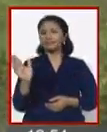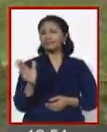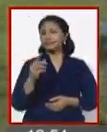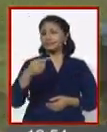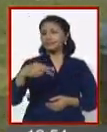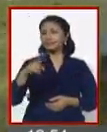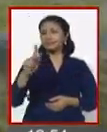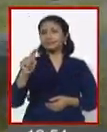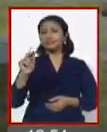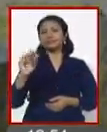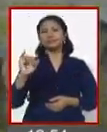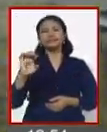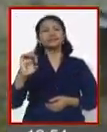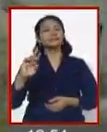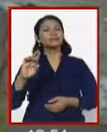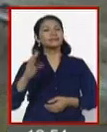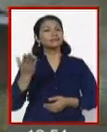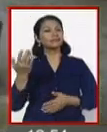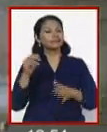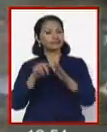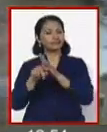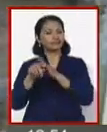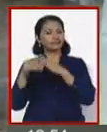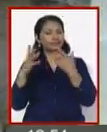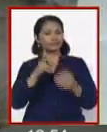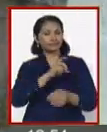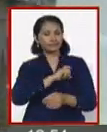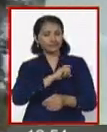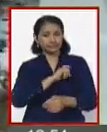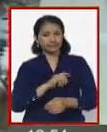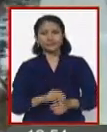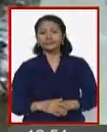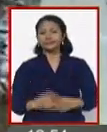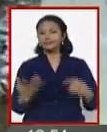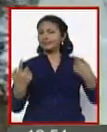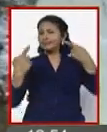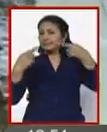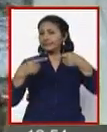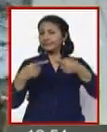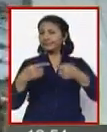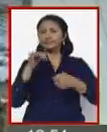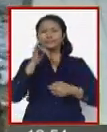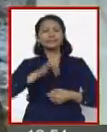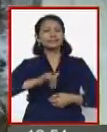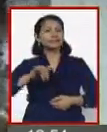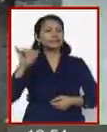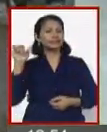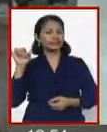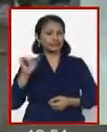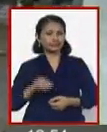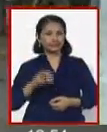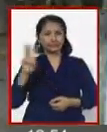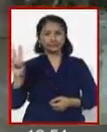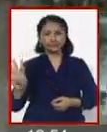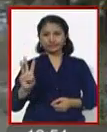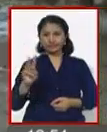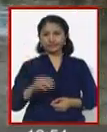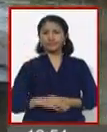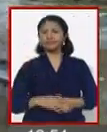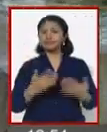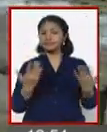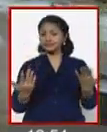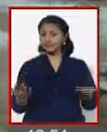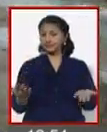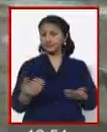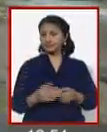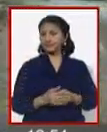ex recluso de Palmasola, quien fue abatido por la policía en un enfrentamiento el día de ayer en el municipio de Guarnes. En este